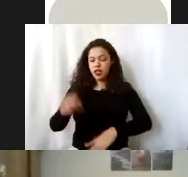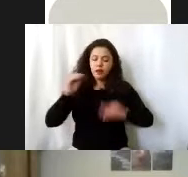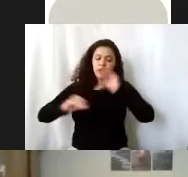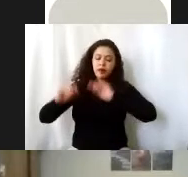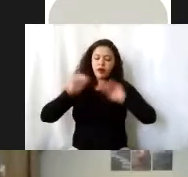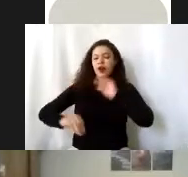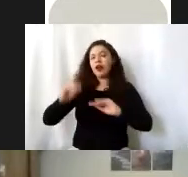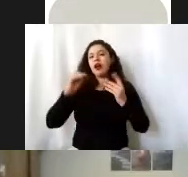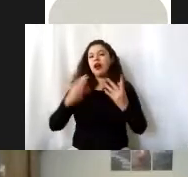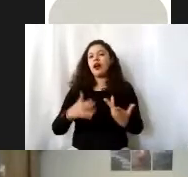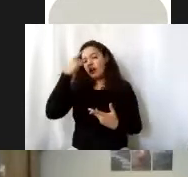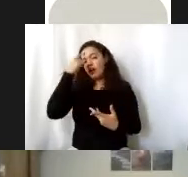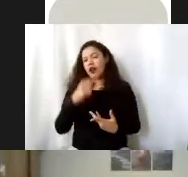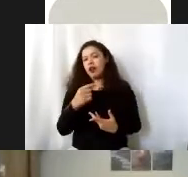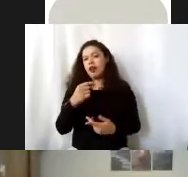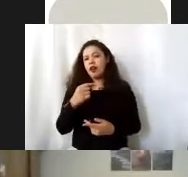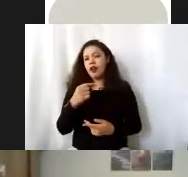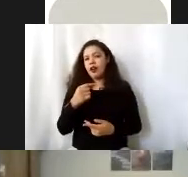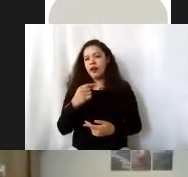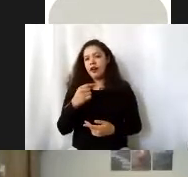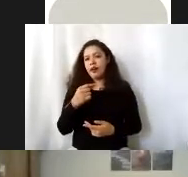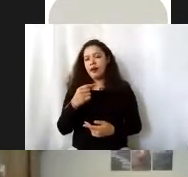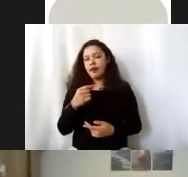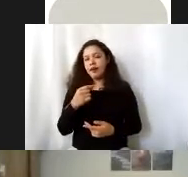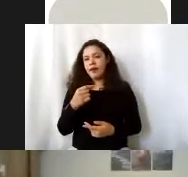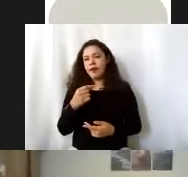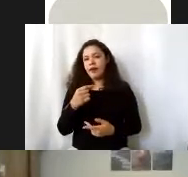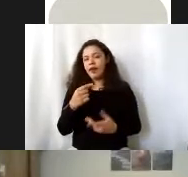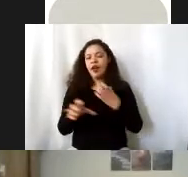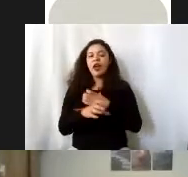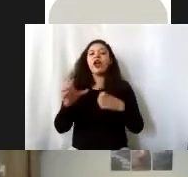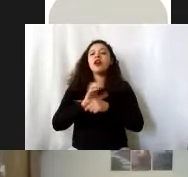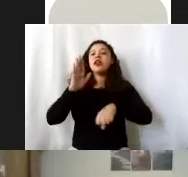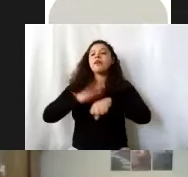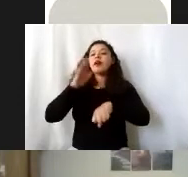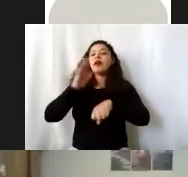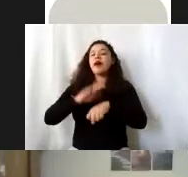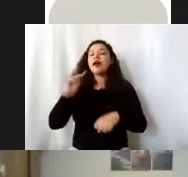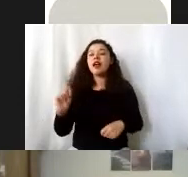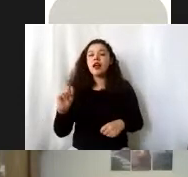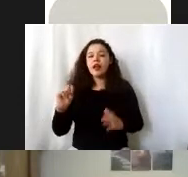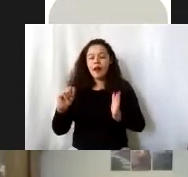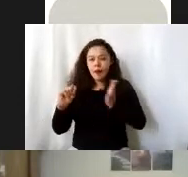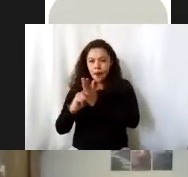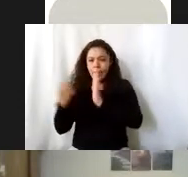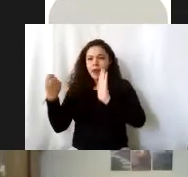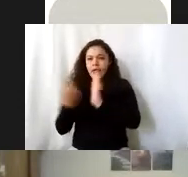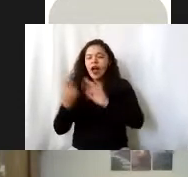de un estudio socioeconómico de cuestiones ya más técnicas, más